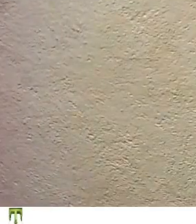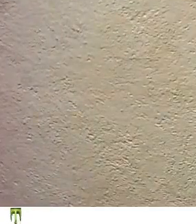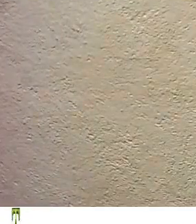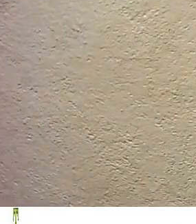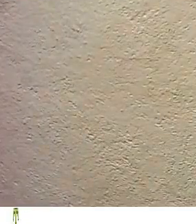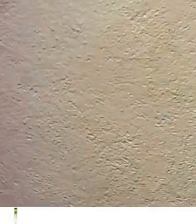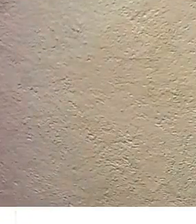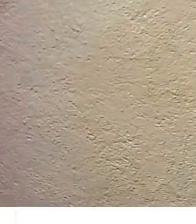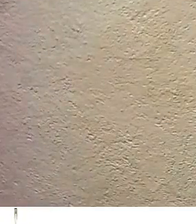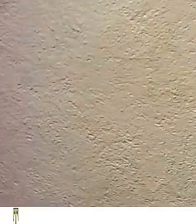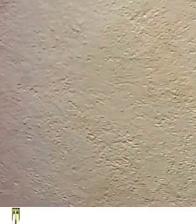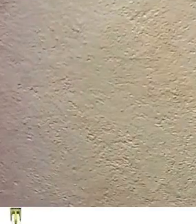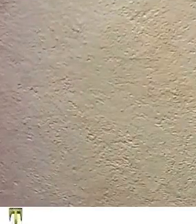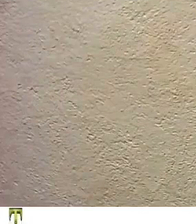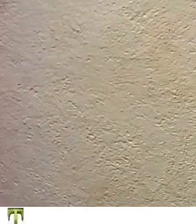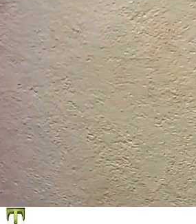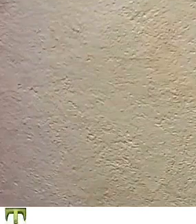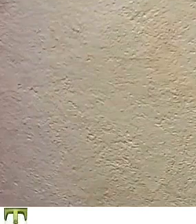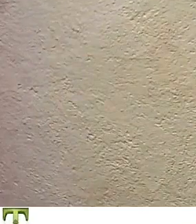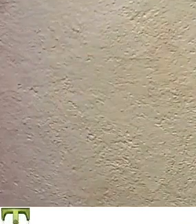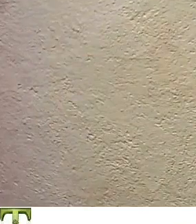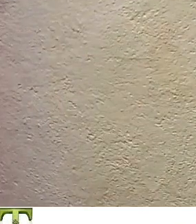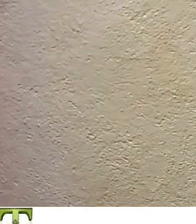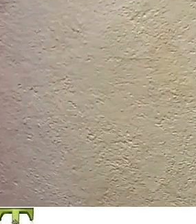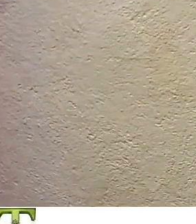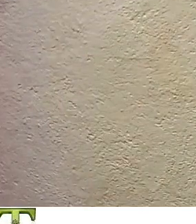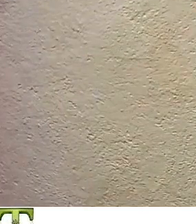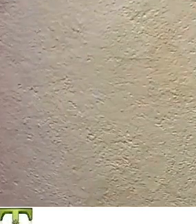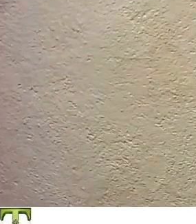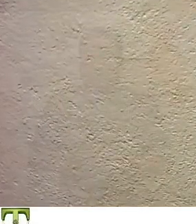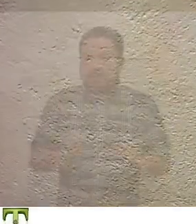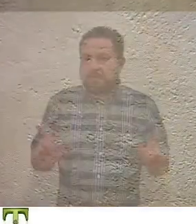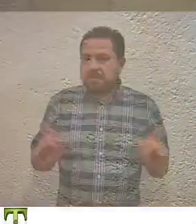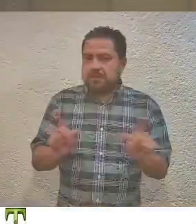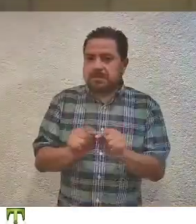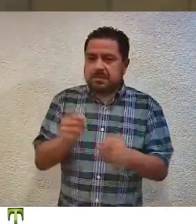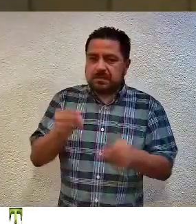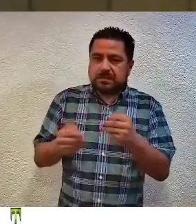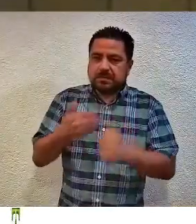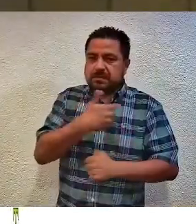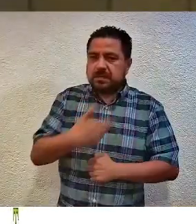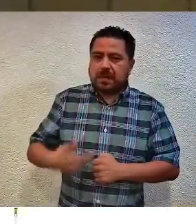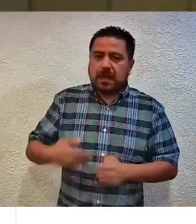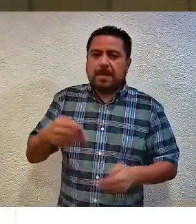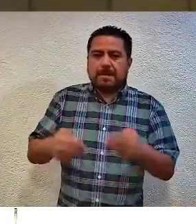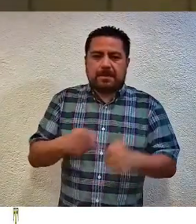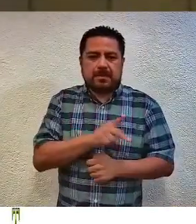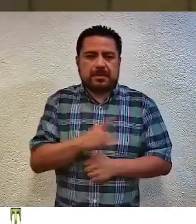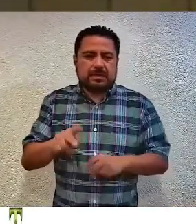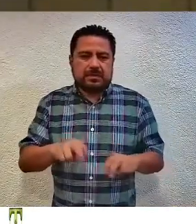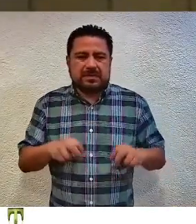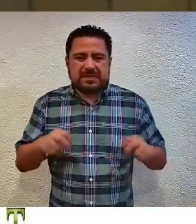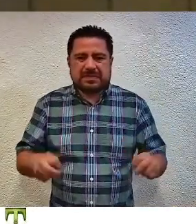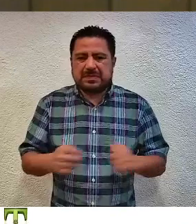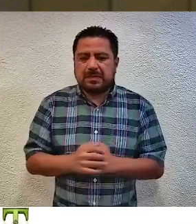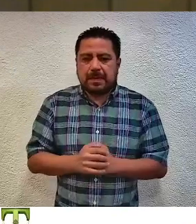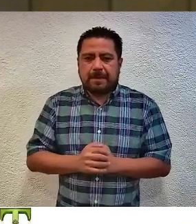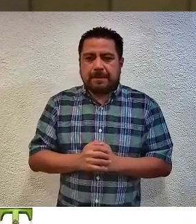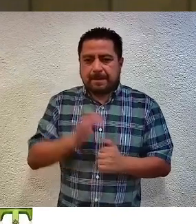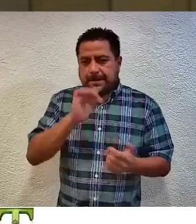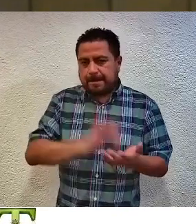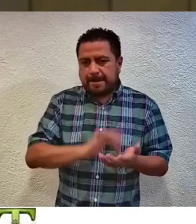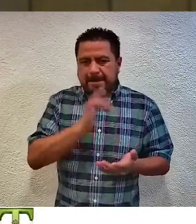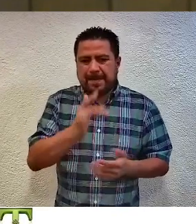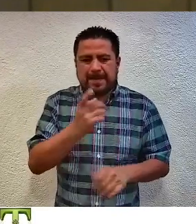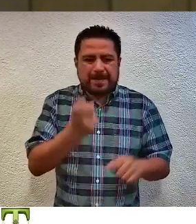expuestas en el considerando segundo de la presente resolución. Es la cuenta, magistrada presidenta, magistradas, magistrado. Gracias,